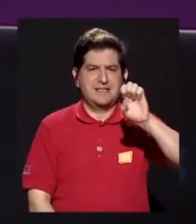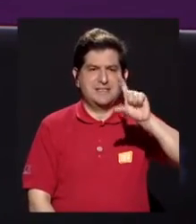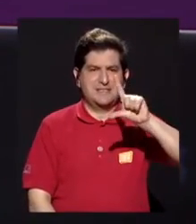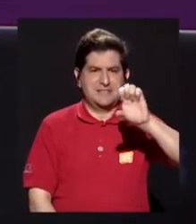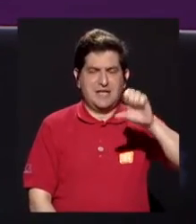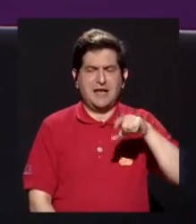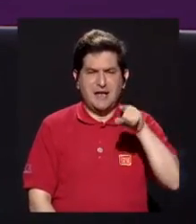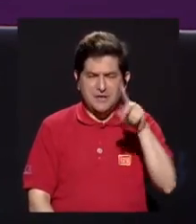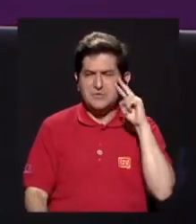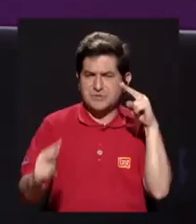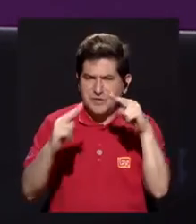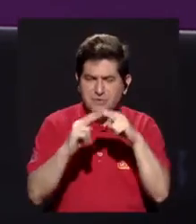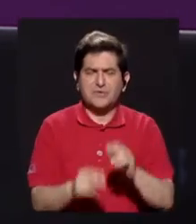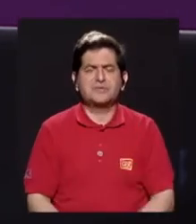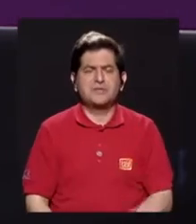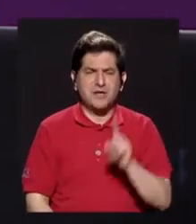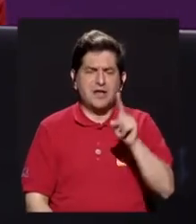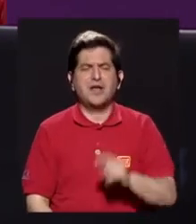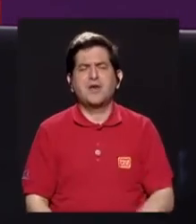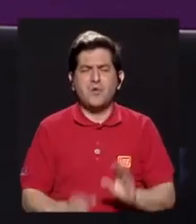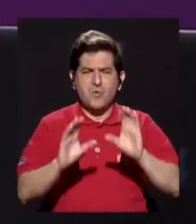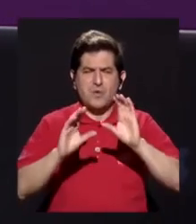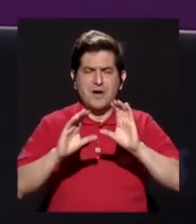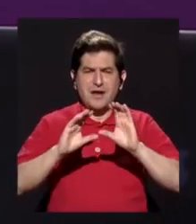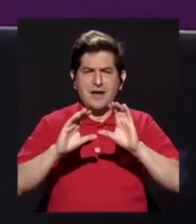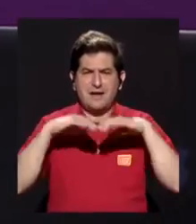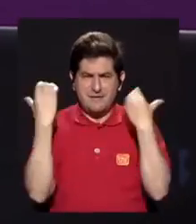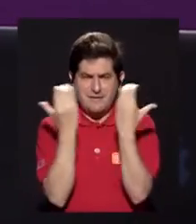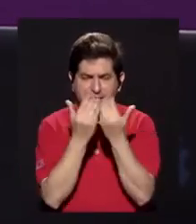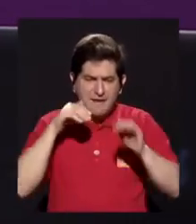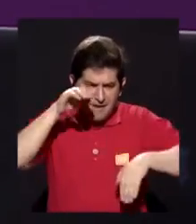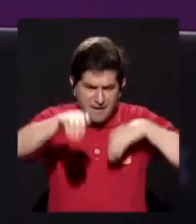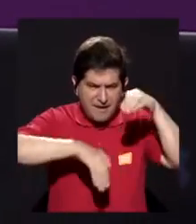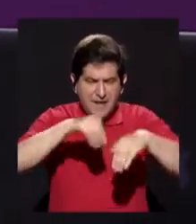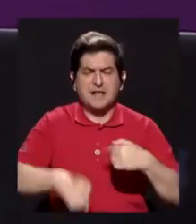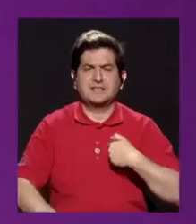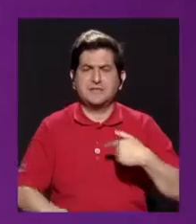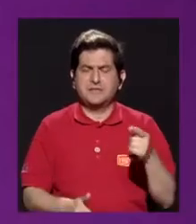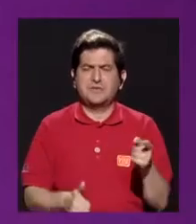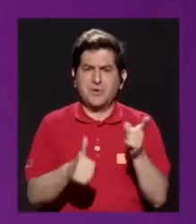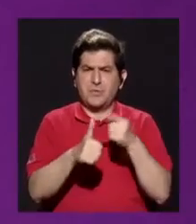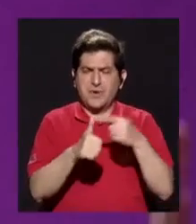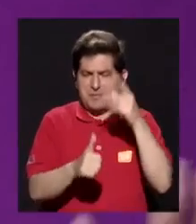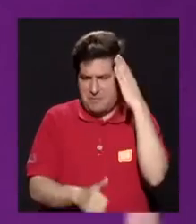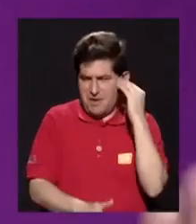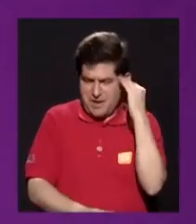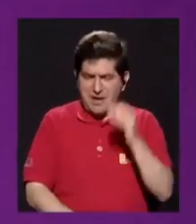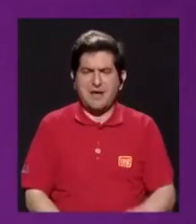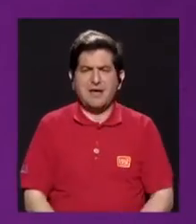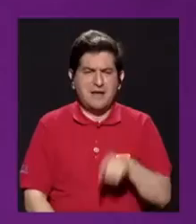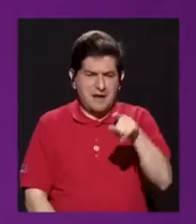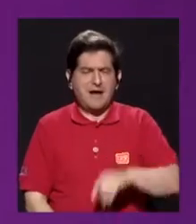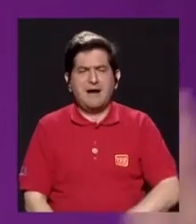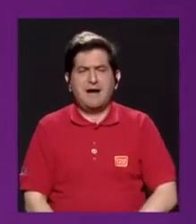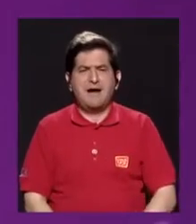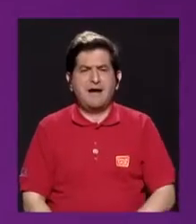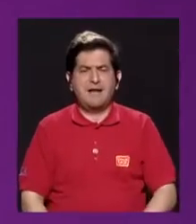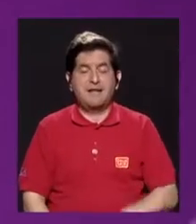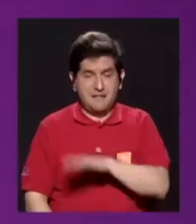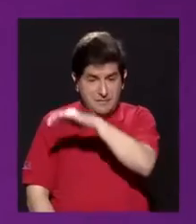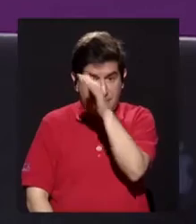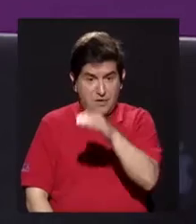conocí porque compartimos ahí una clase de natación y fuimos a hacer mi primera experiencia de aguas abiertas, ¿verdad? Yo